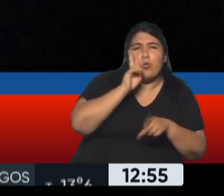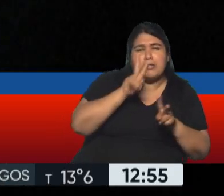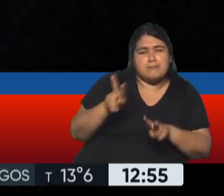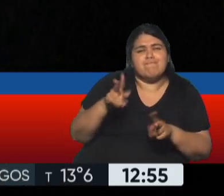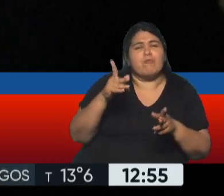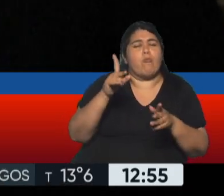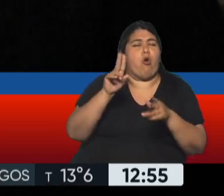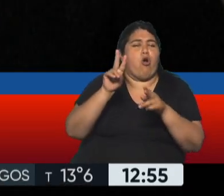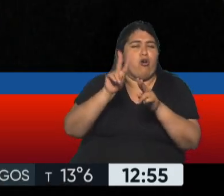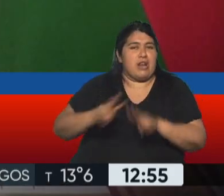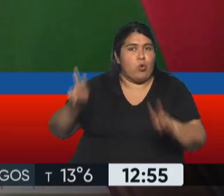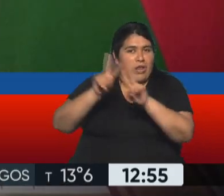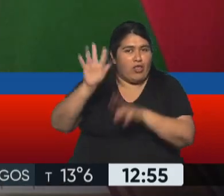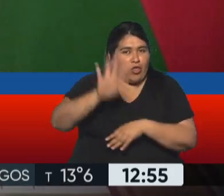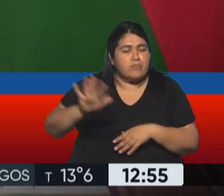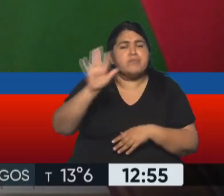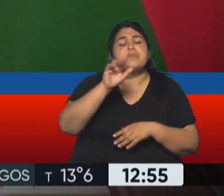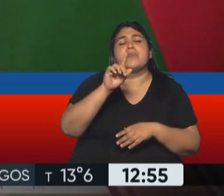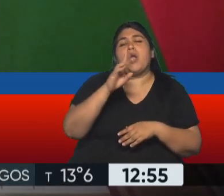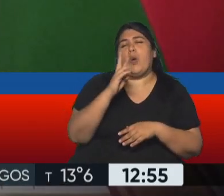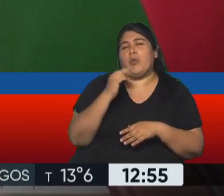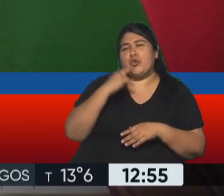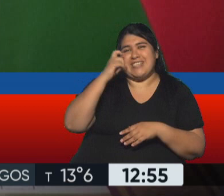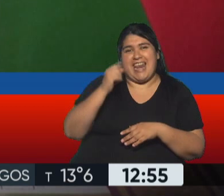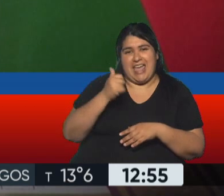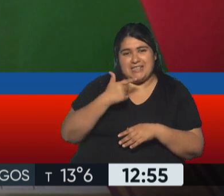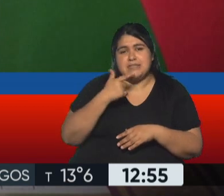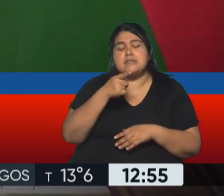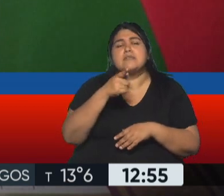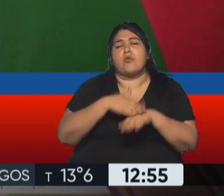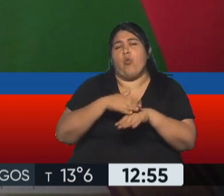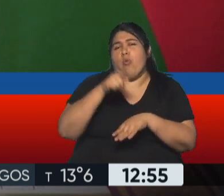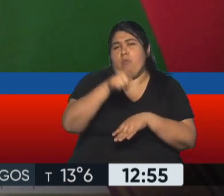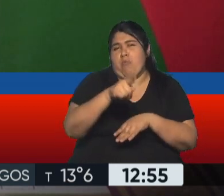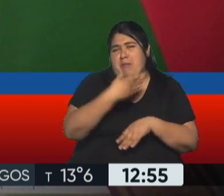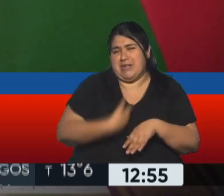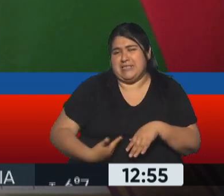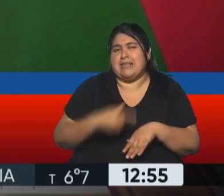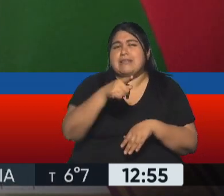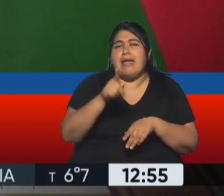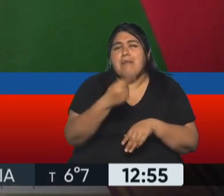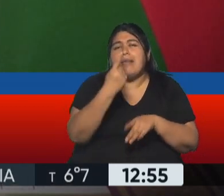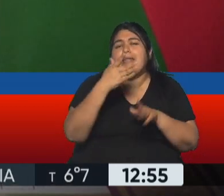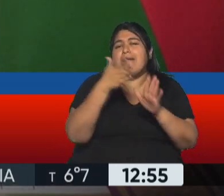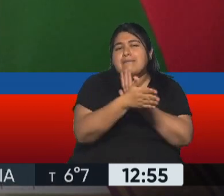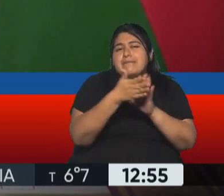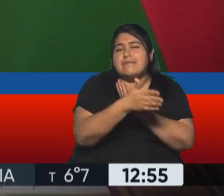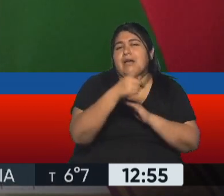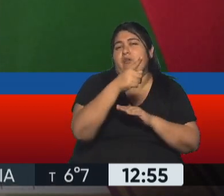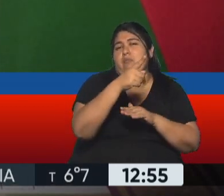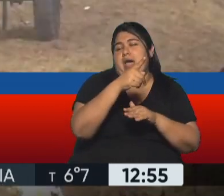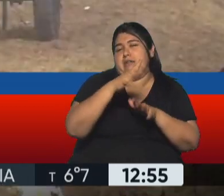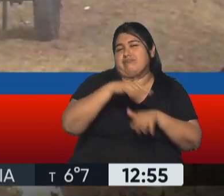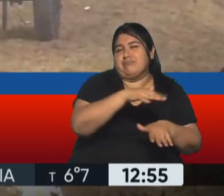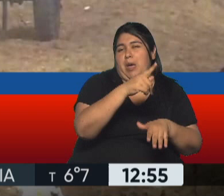Reino Unido. Bruselas acusa al presidente bielorruso Alexander Lukashenko de movilizar a miles de migrantes a la frontera con